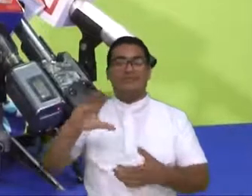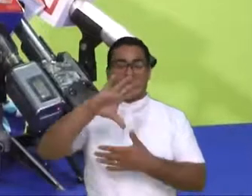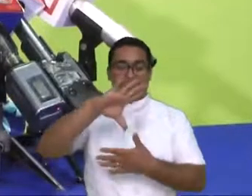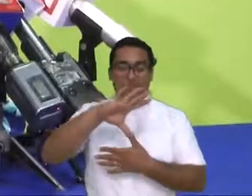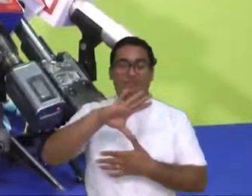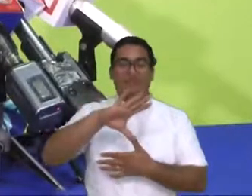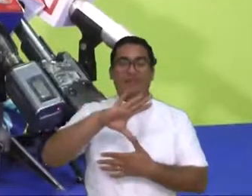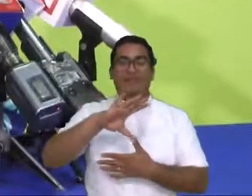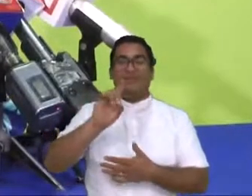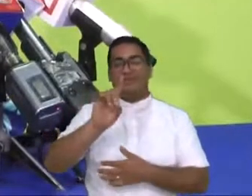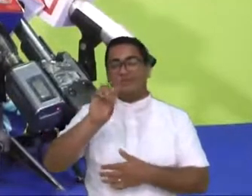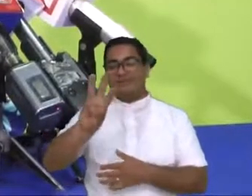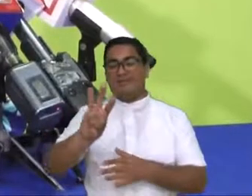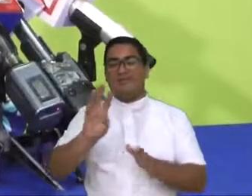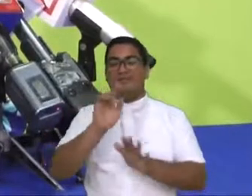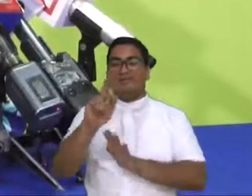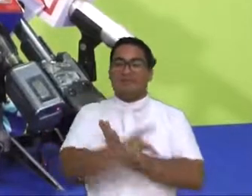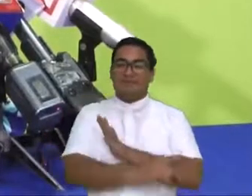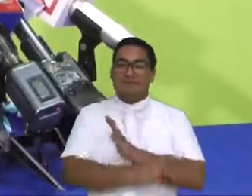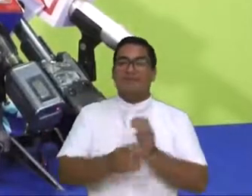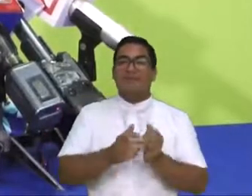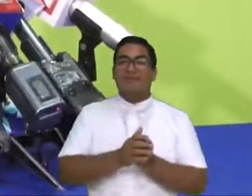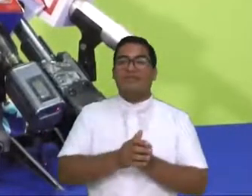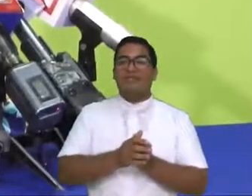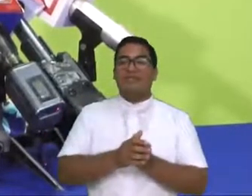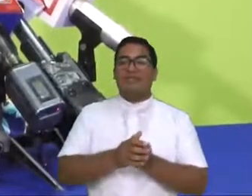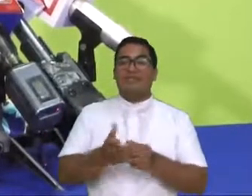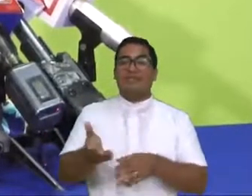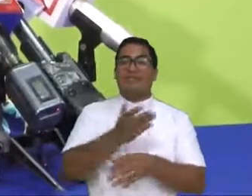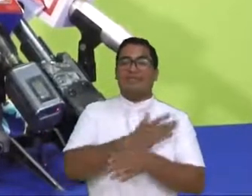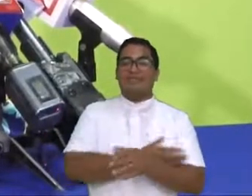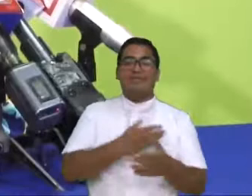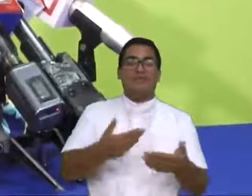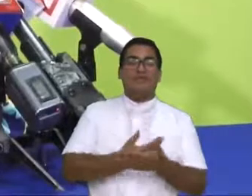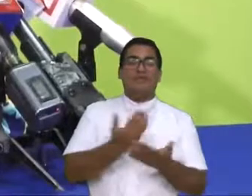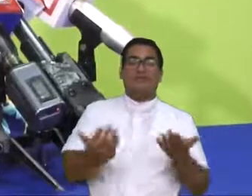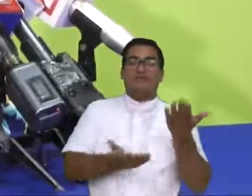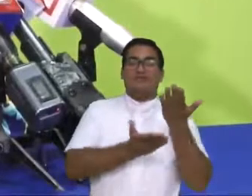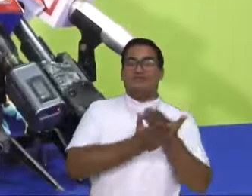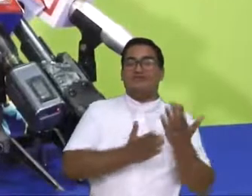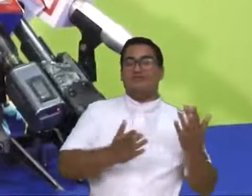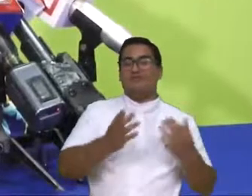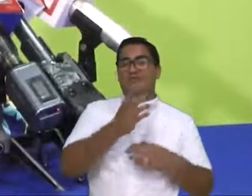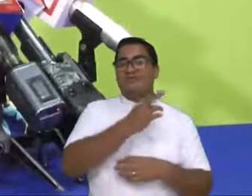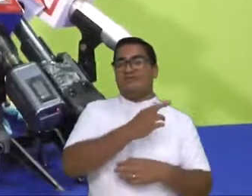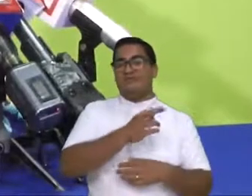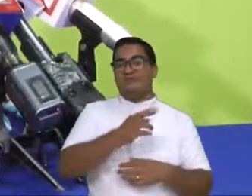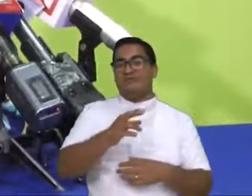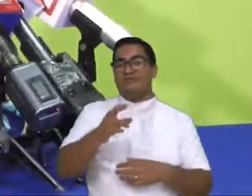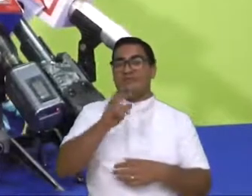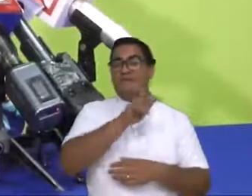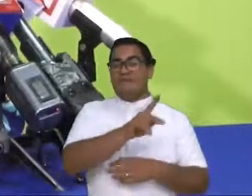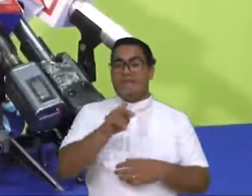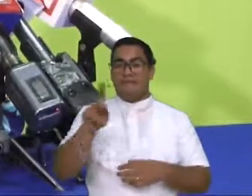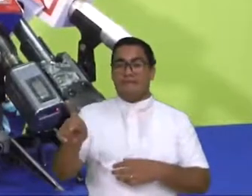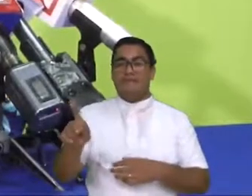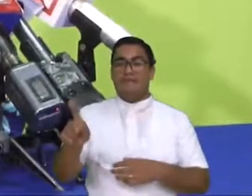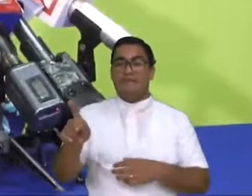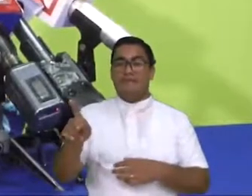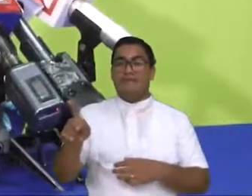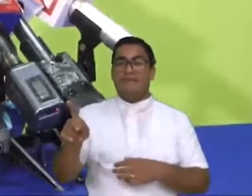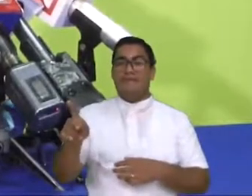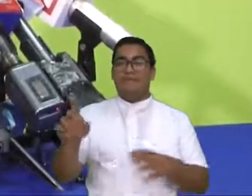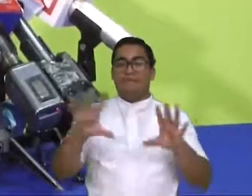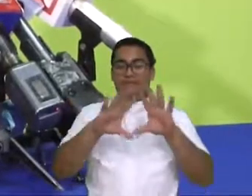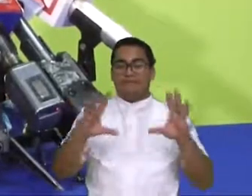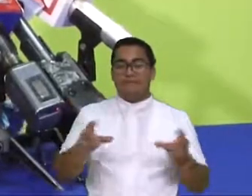tenemos 13 países, se agregó en los que ya teníamos hasta el día viernes República de Paraguay para completar un total